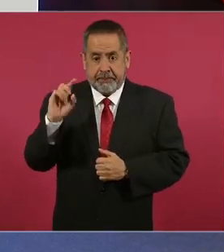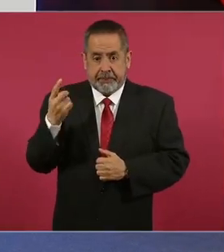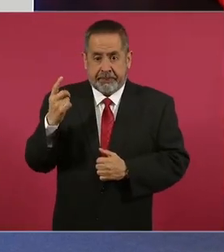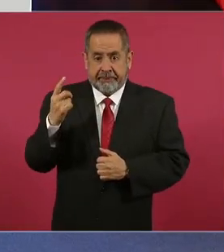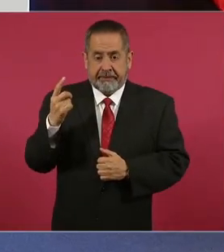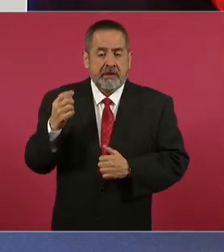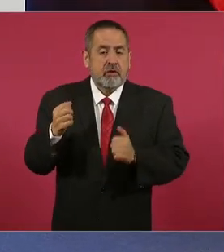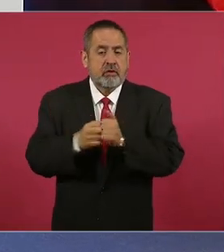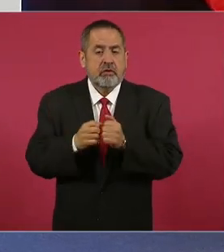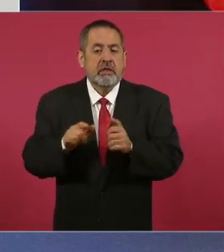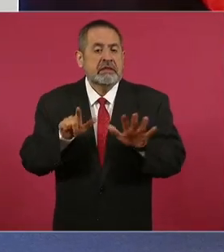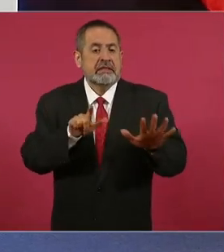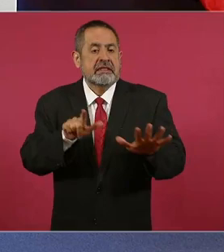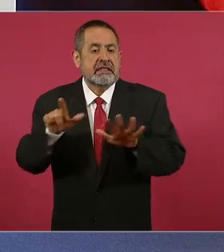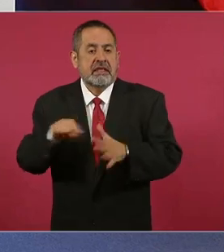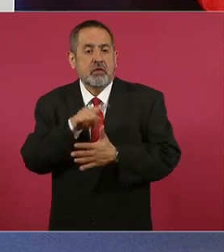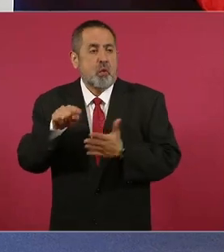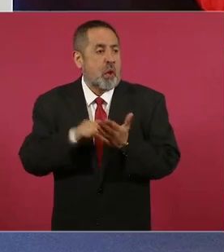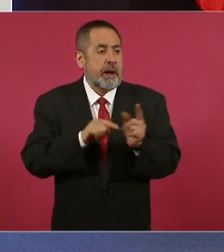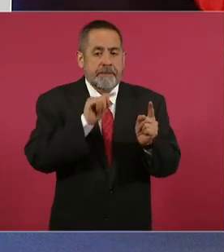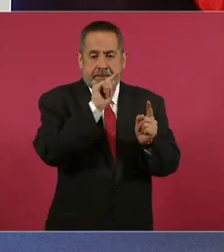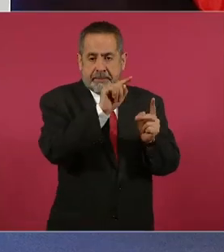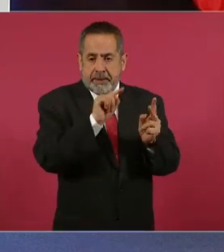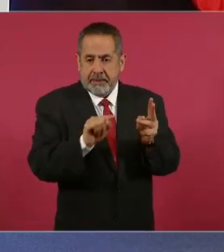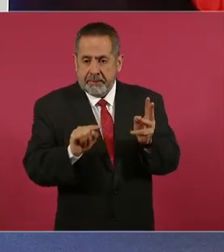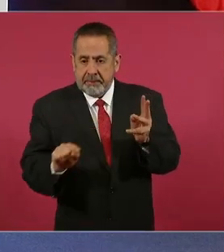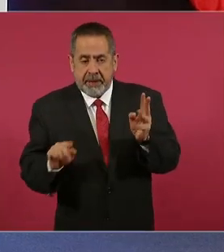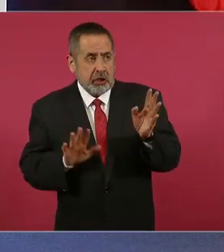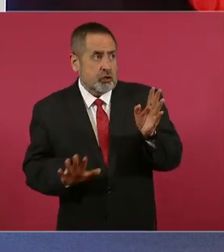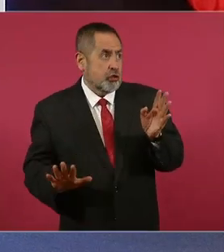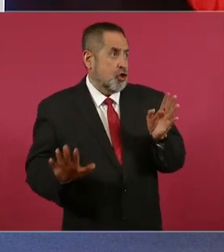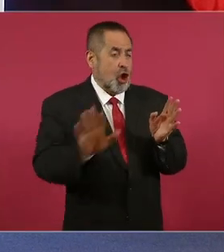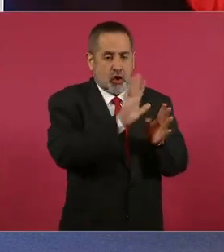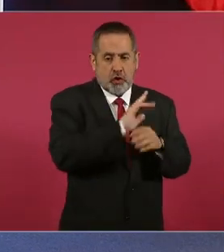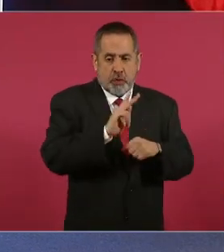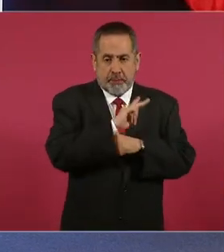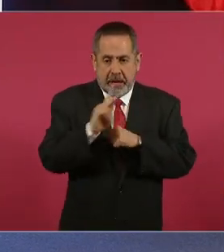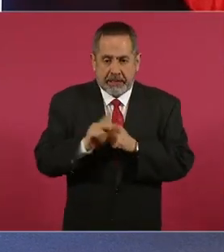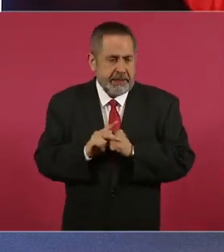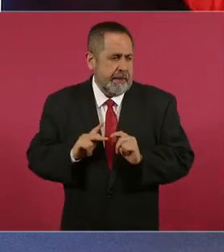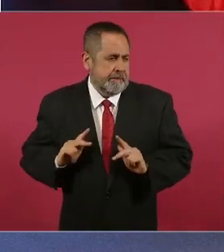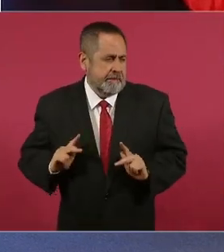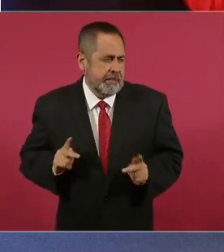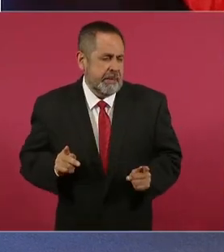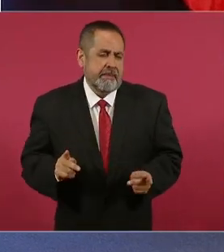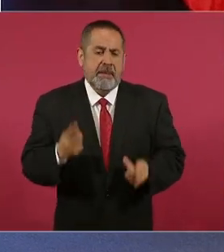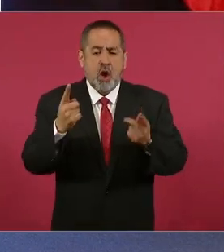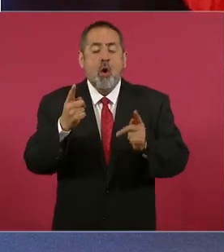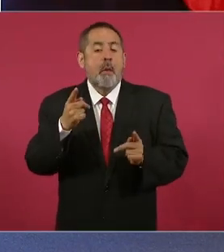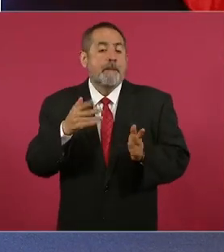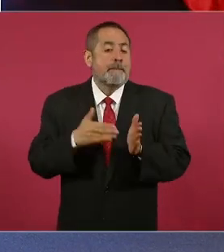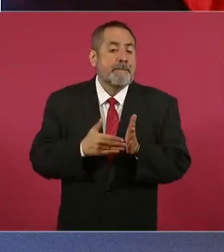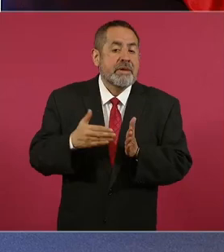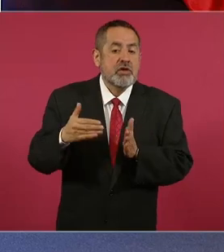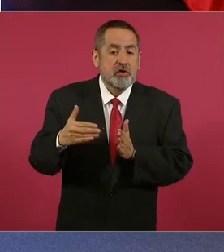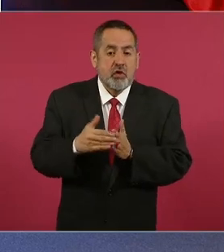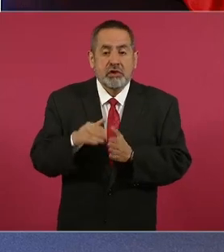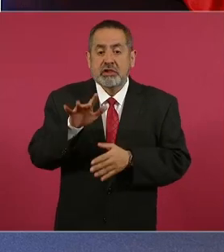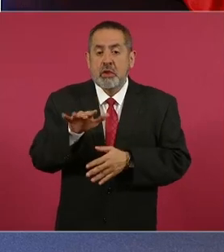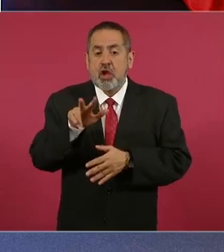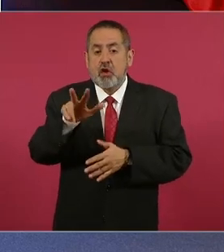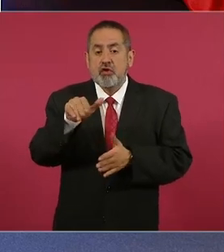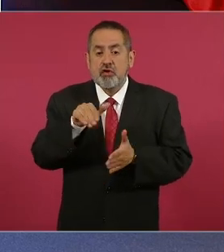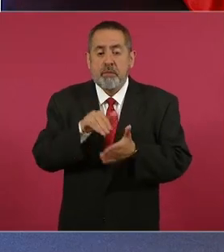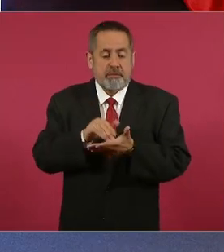de las 77 terminales que tenemos en todo el país, ya vendimos más de 1 millón de barriles, 1.058.000 barriles